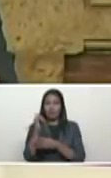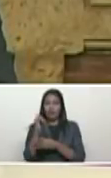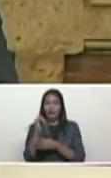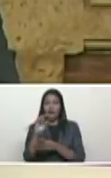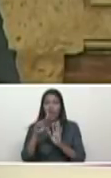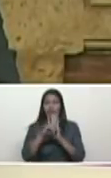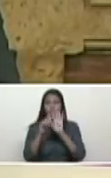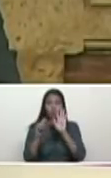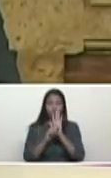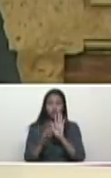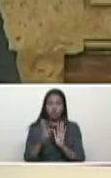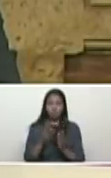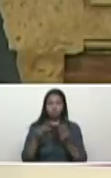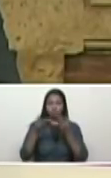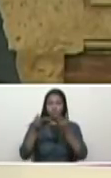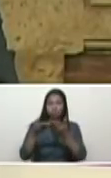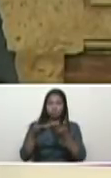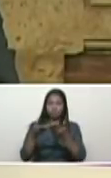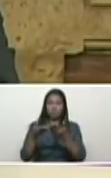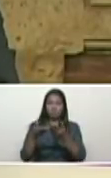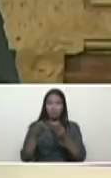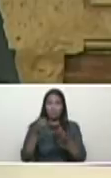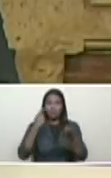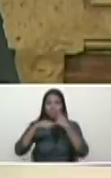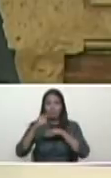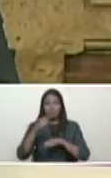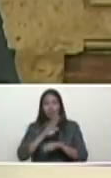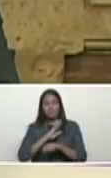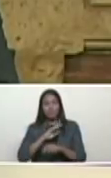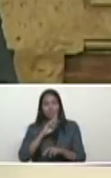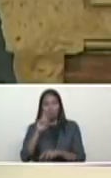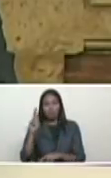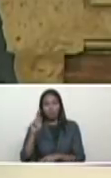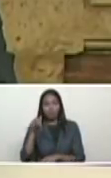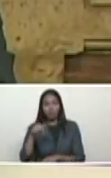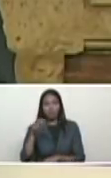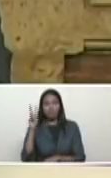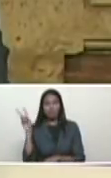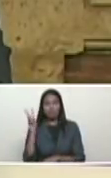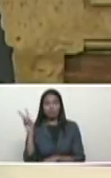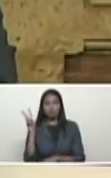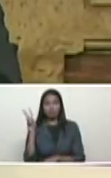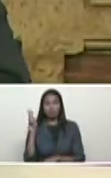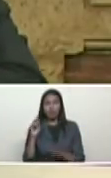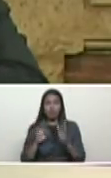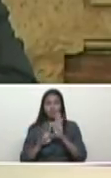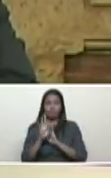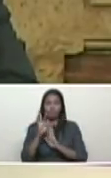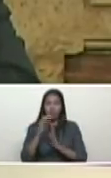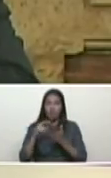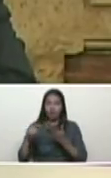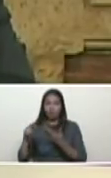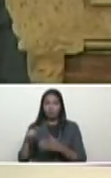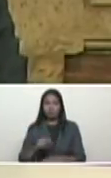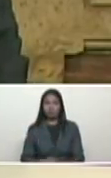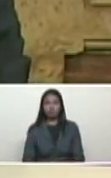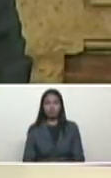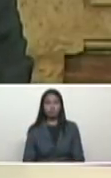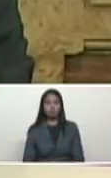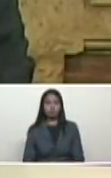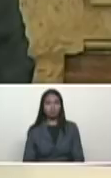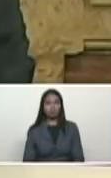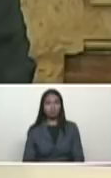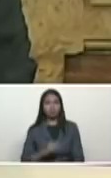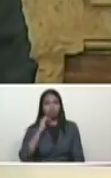constitución le da para defender la existencia de la república y su funcionamiento por eso quise que